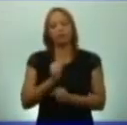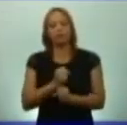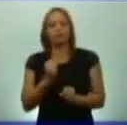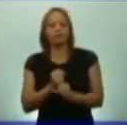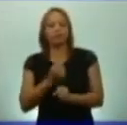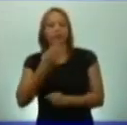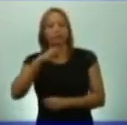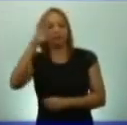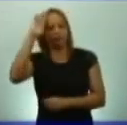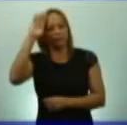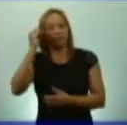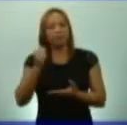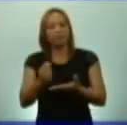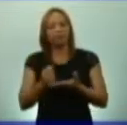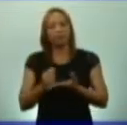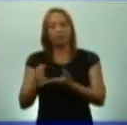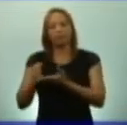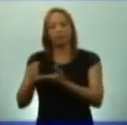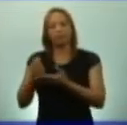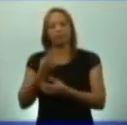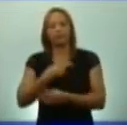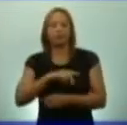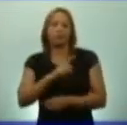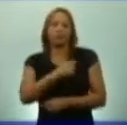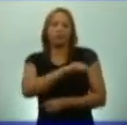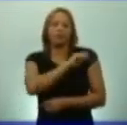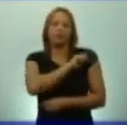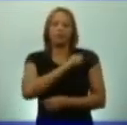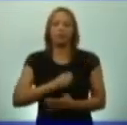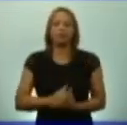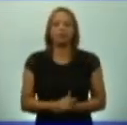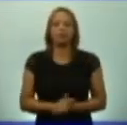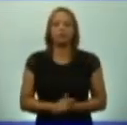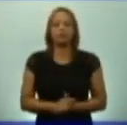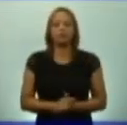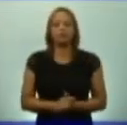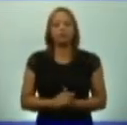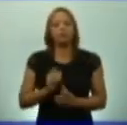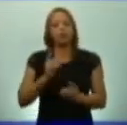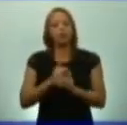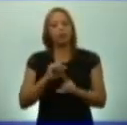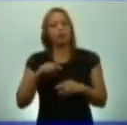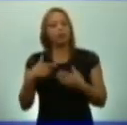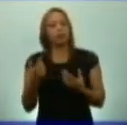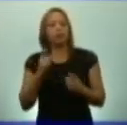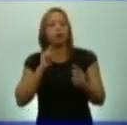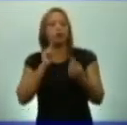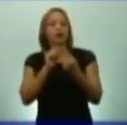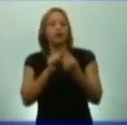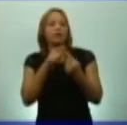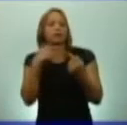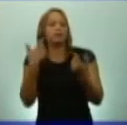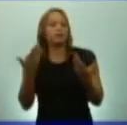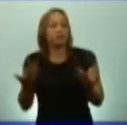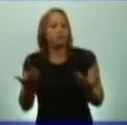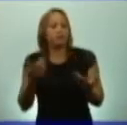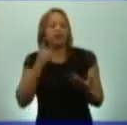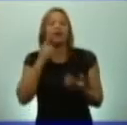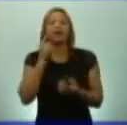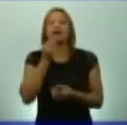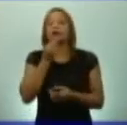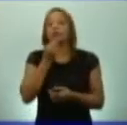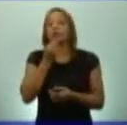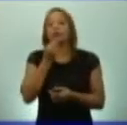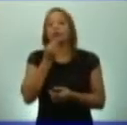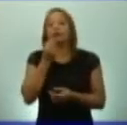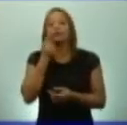ayuda solidaria de otros pueblos. En este encuentro tenemos como objetivo que ustedes puedan